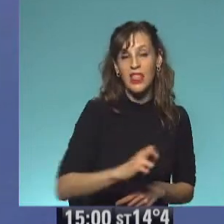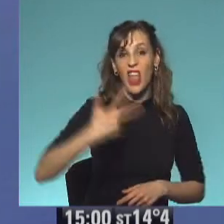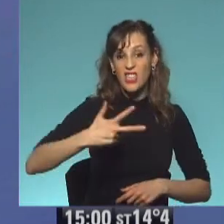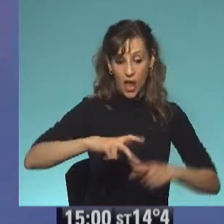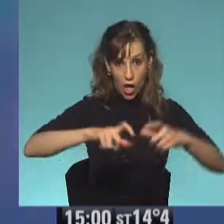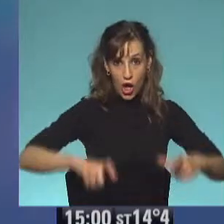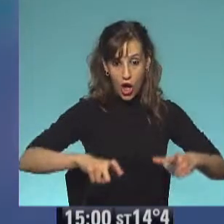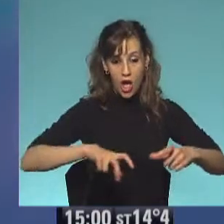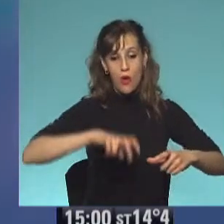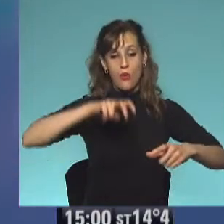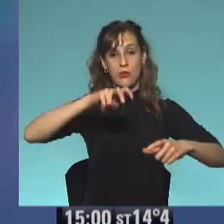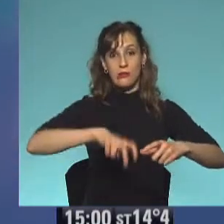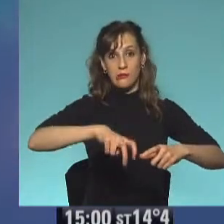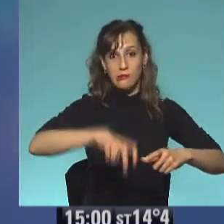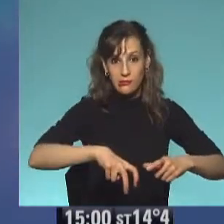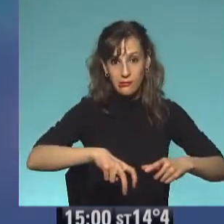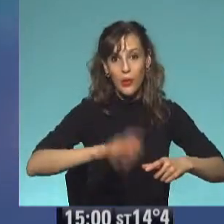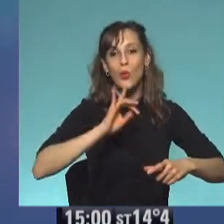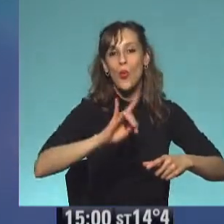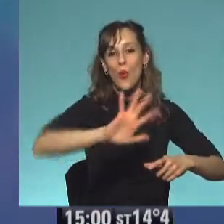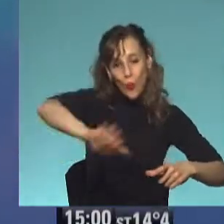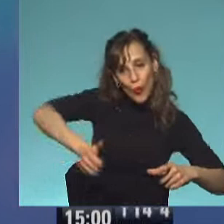cuando me llegó al tercero en tramas